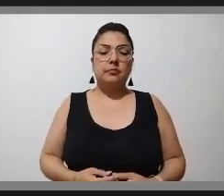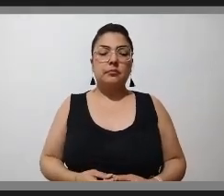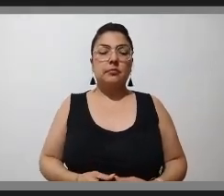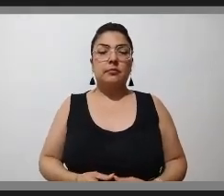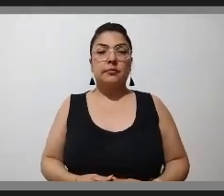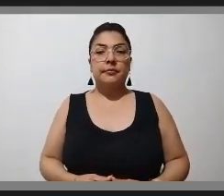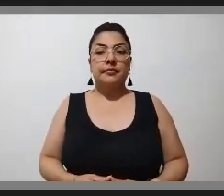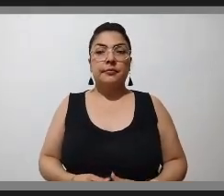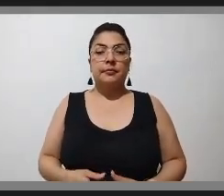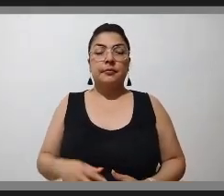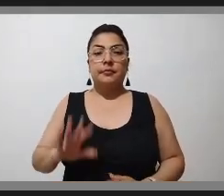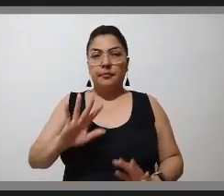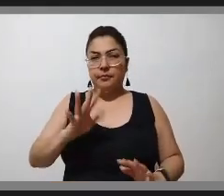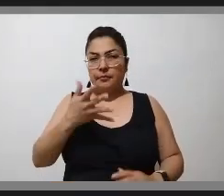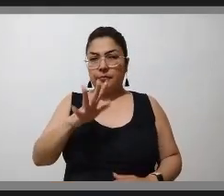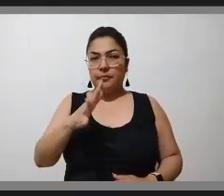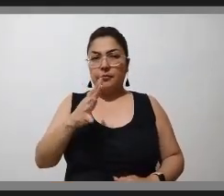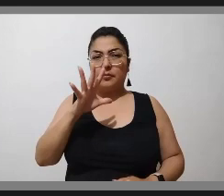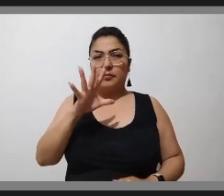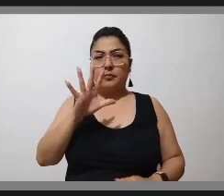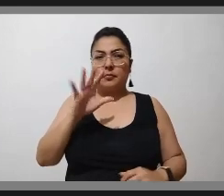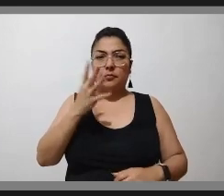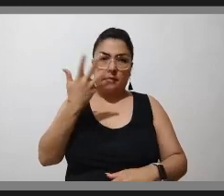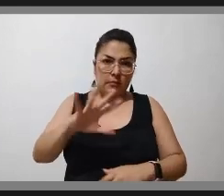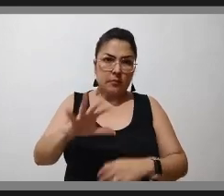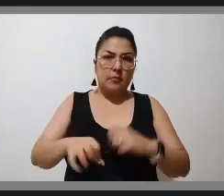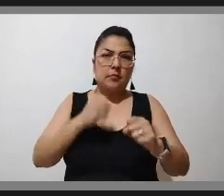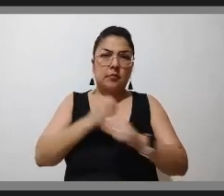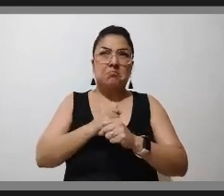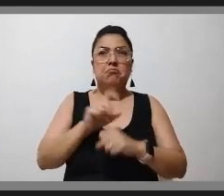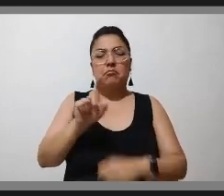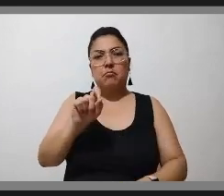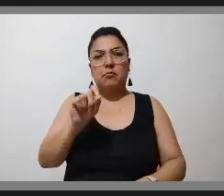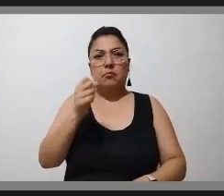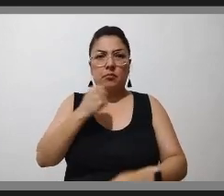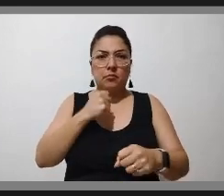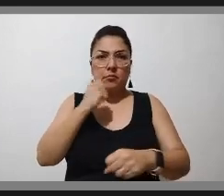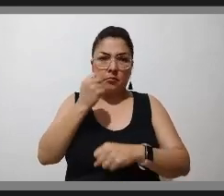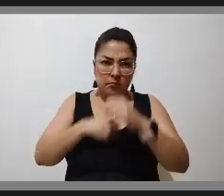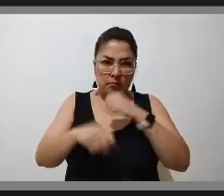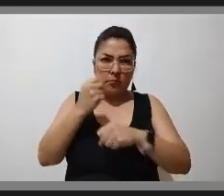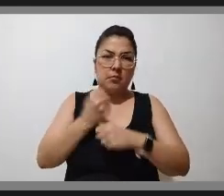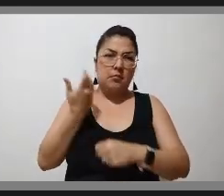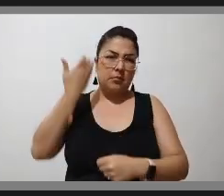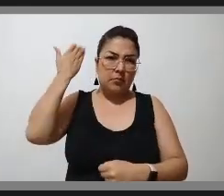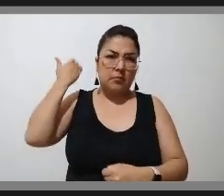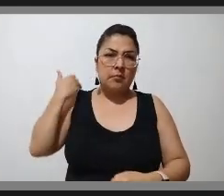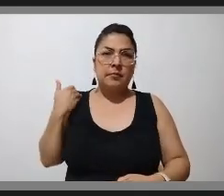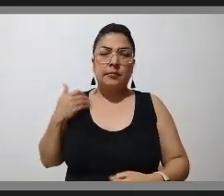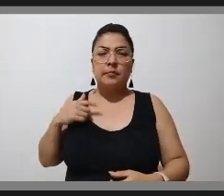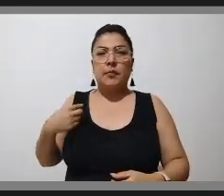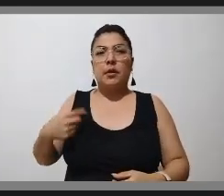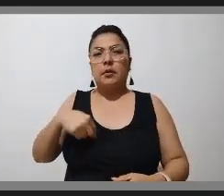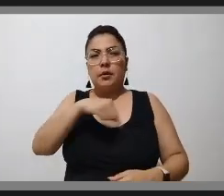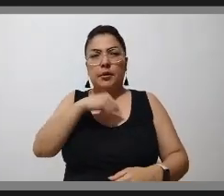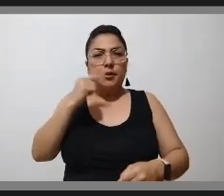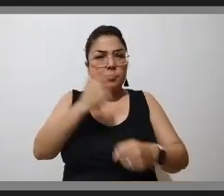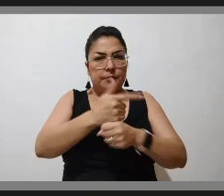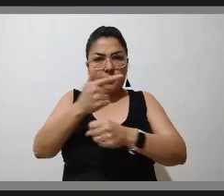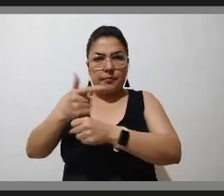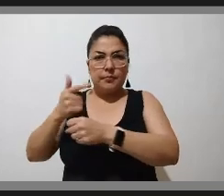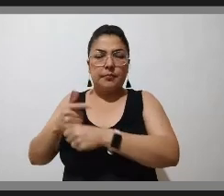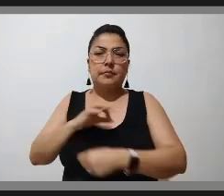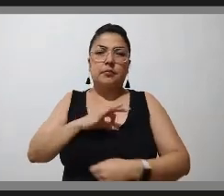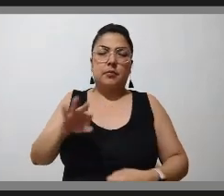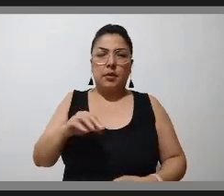mencioné, pero si nos remontamos 10 o 20 años atrás en la historia de nuestro país, la vamos a identificar de una manera más